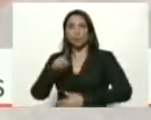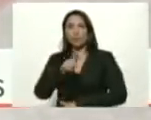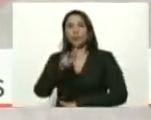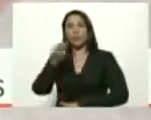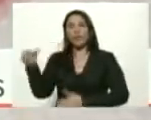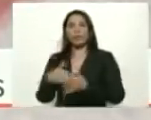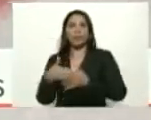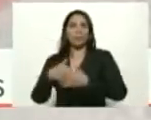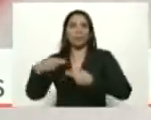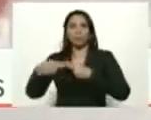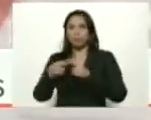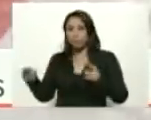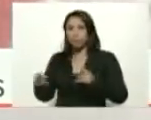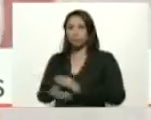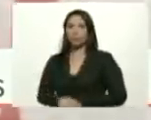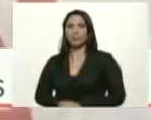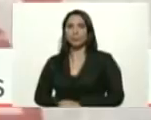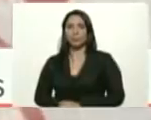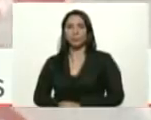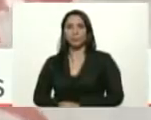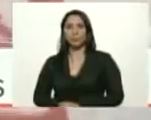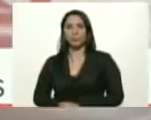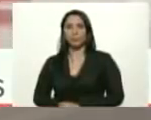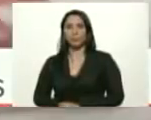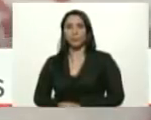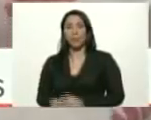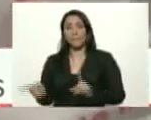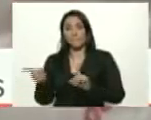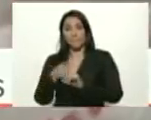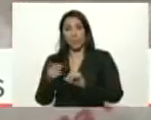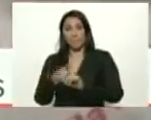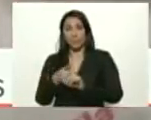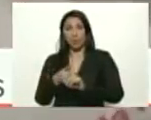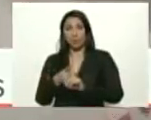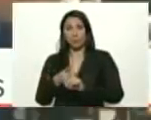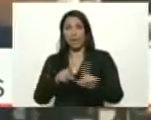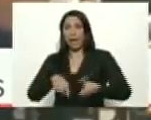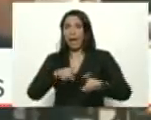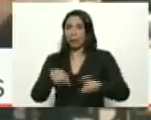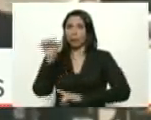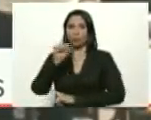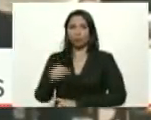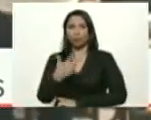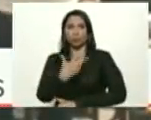1.120.000 hectáreas desagregadas de la siguiente forma. Conglomerado Agrosur con